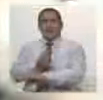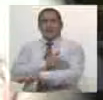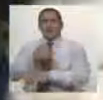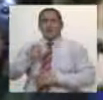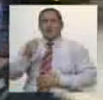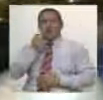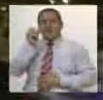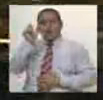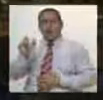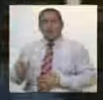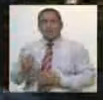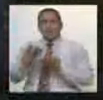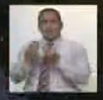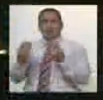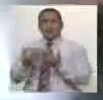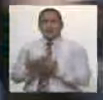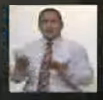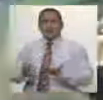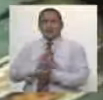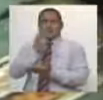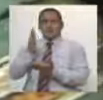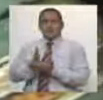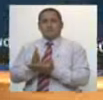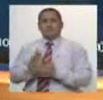contra Roberto Torres por este caso.